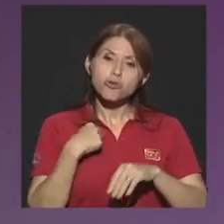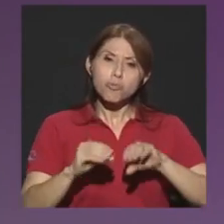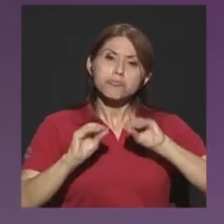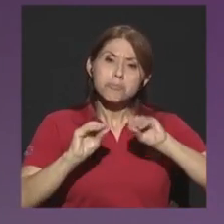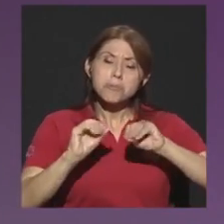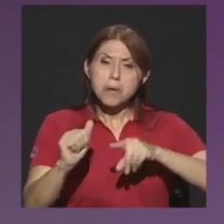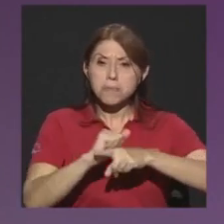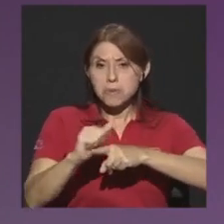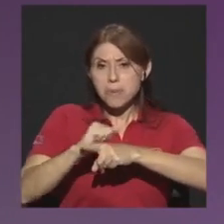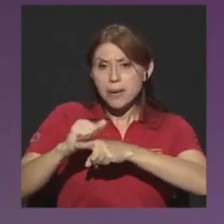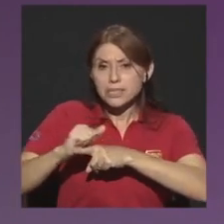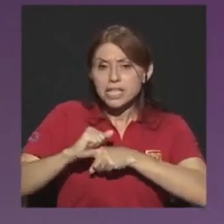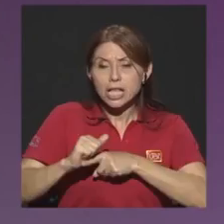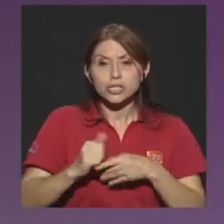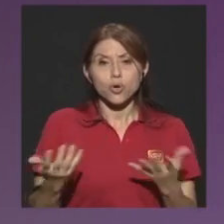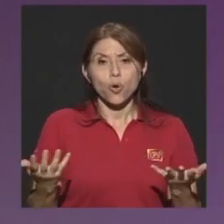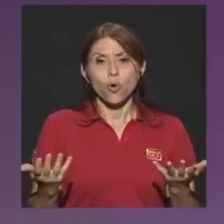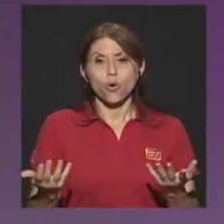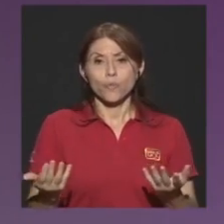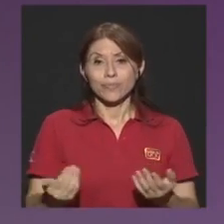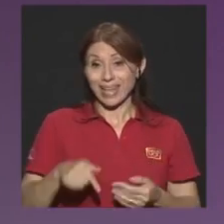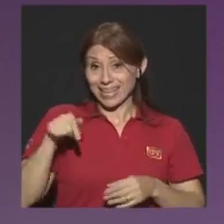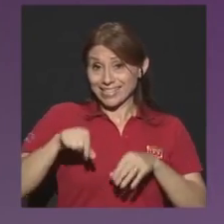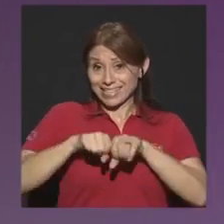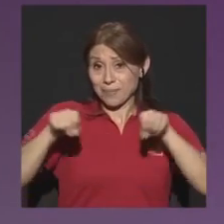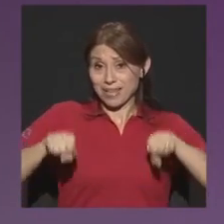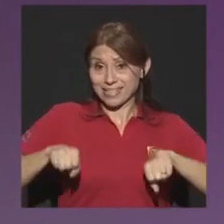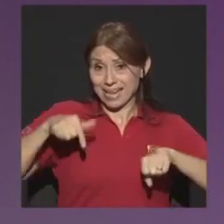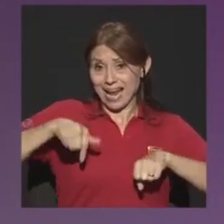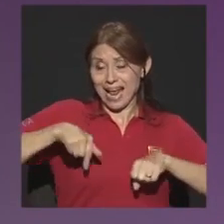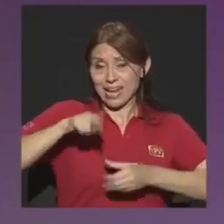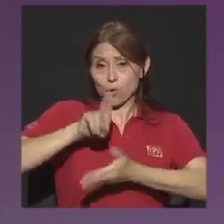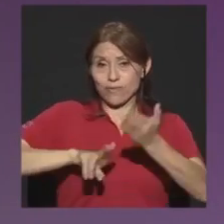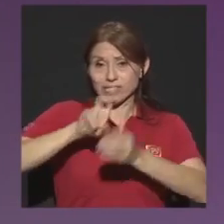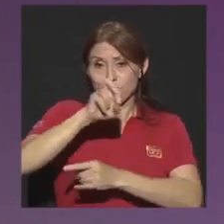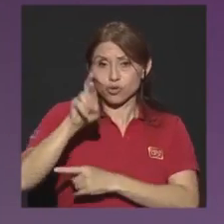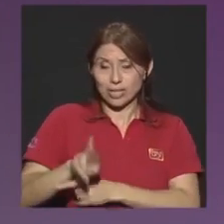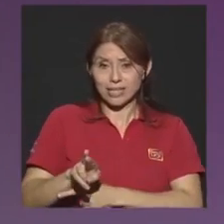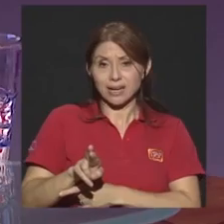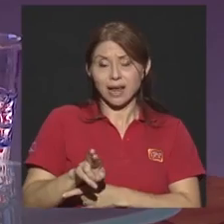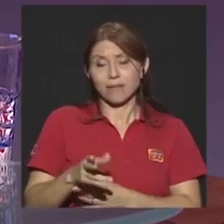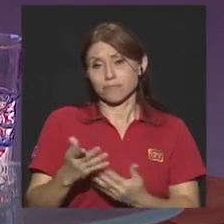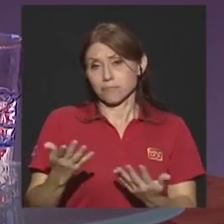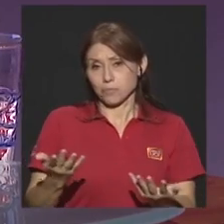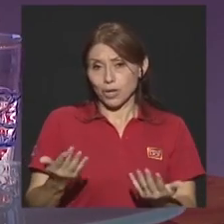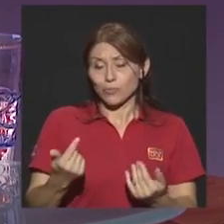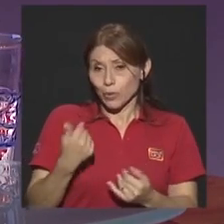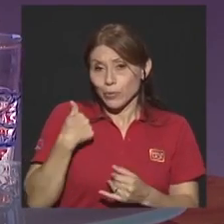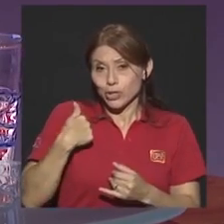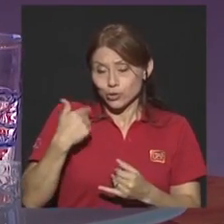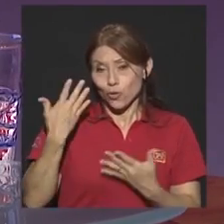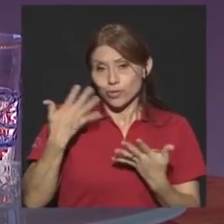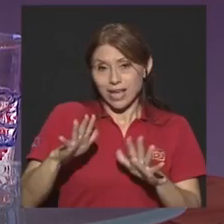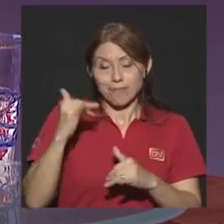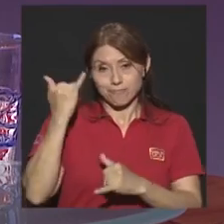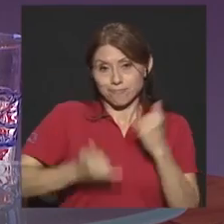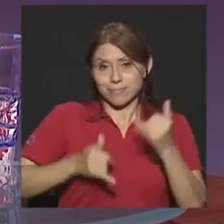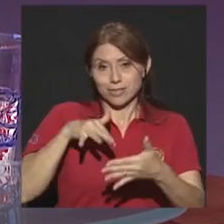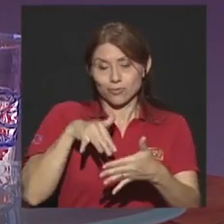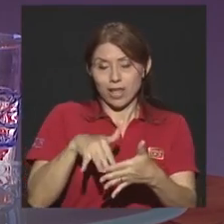capacitación. Precisamente este semestre en la Universidad de Costa Rica, yo soy egresada de la universidad, de esta